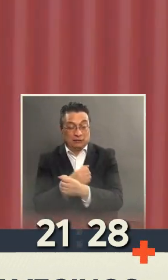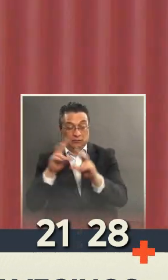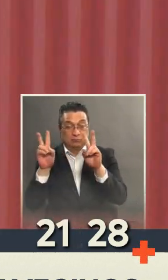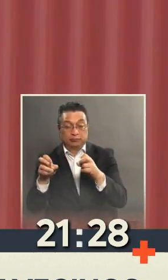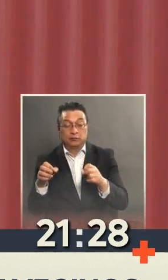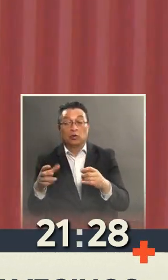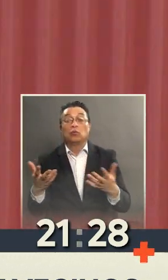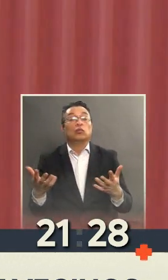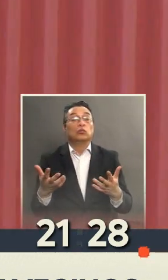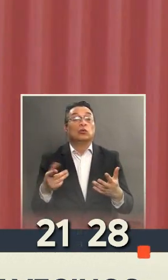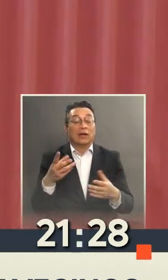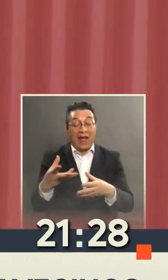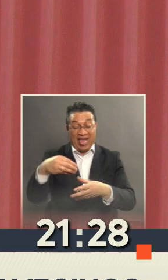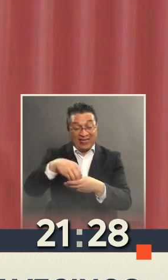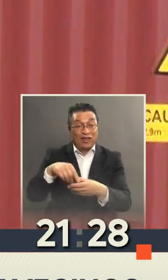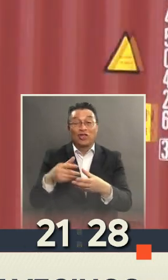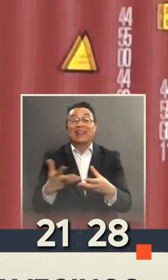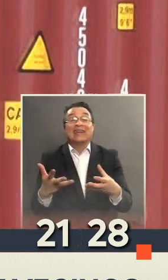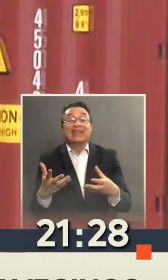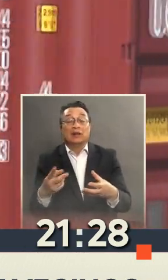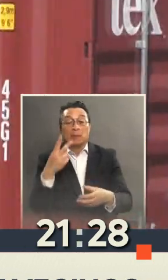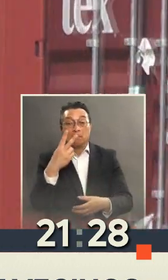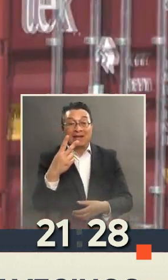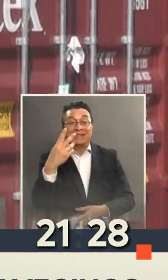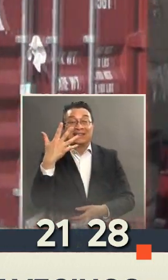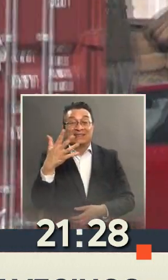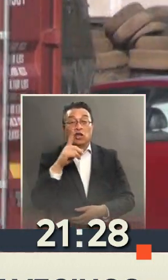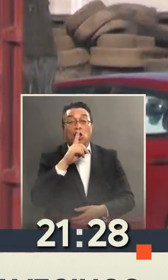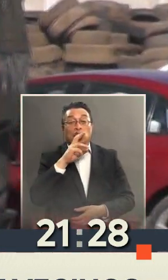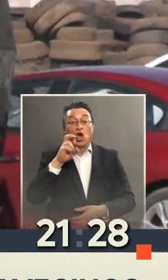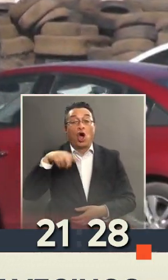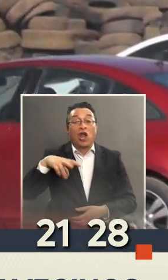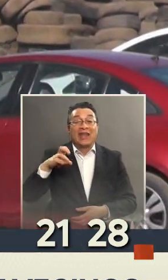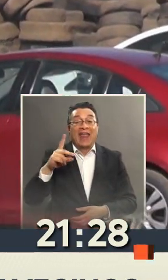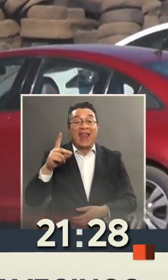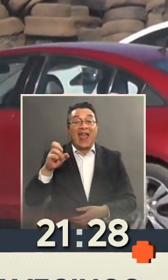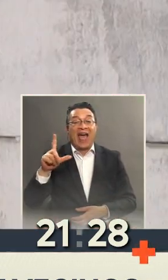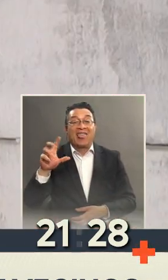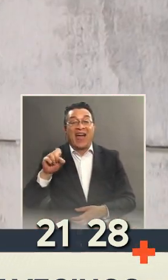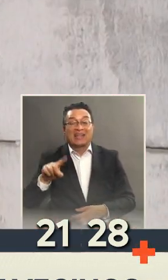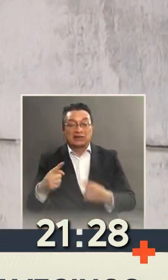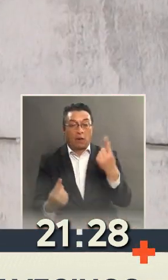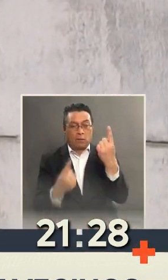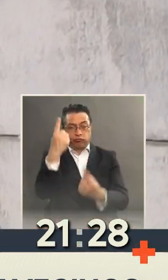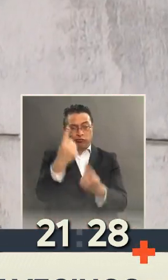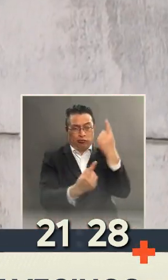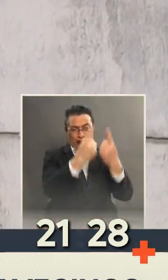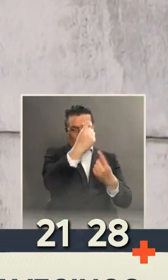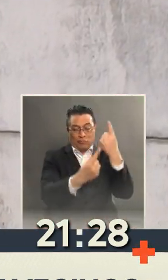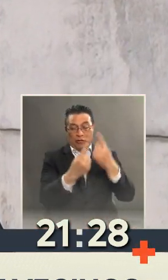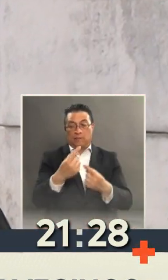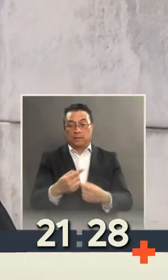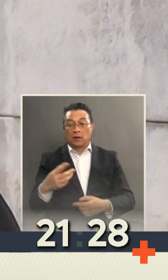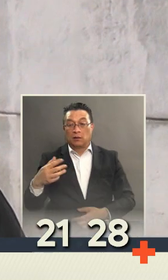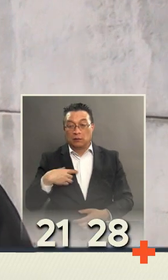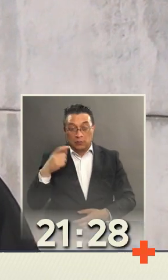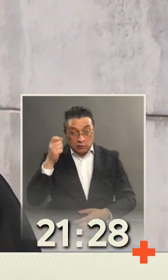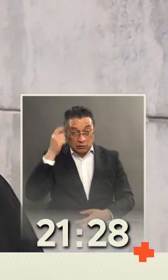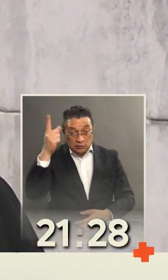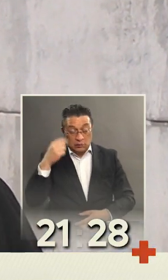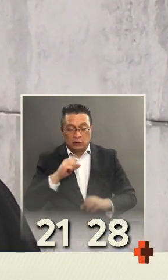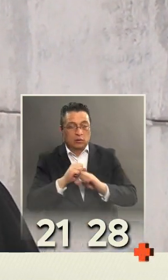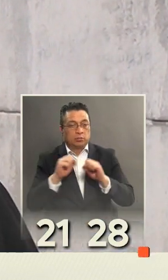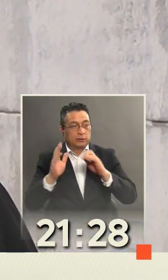bien, en su interior tiene 25 toneladas de fuegos artificiales. De que nos enteramos, no hemos podido dormir pensando